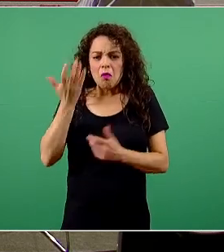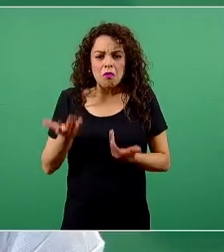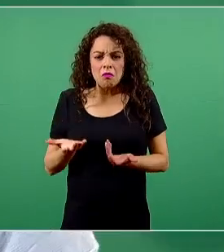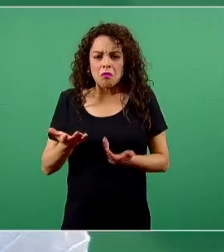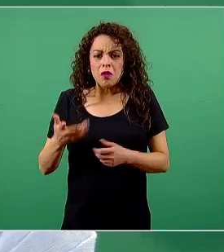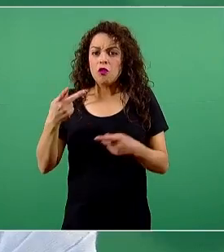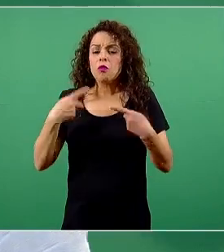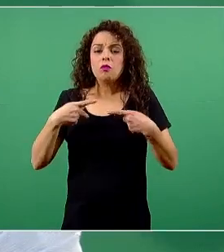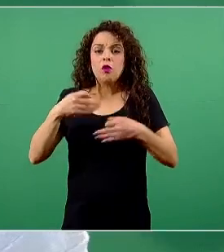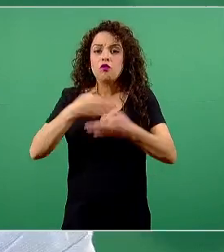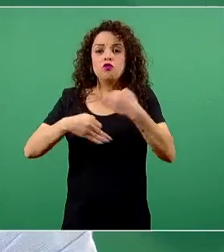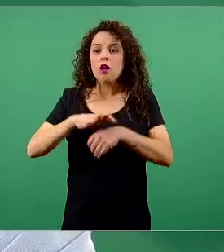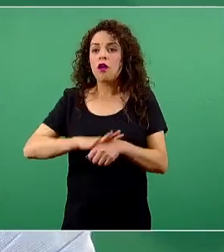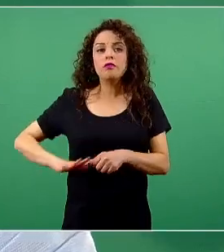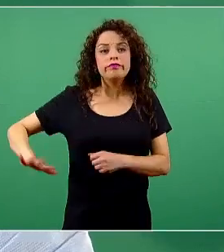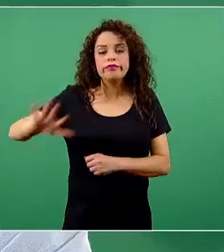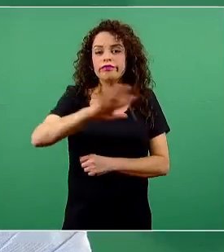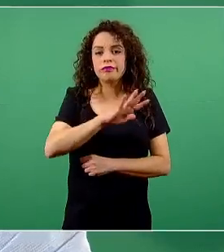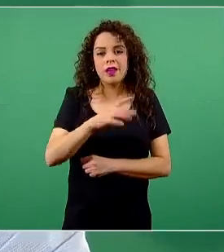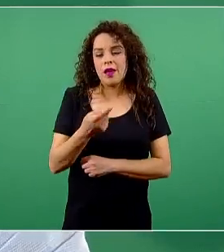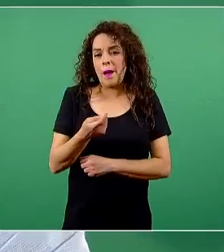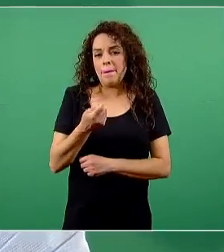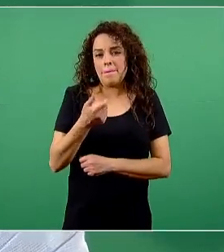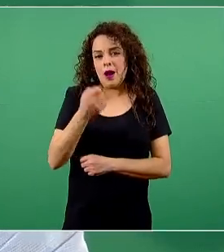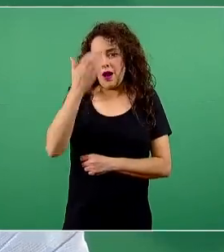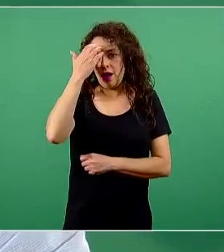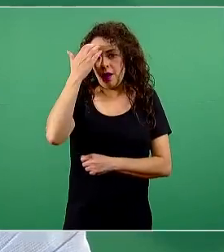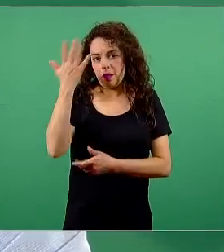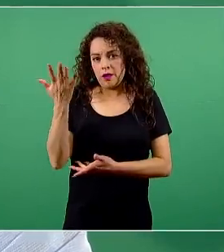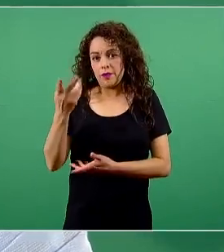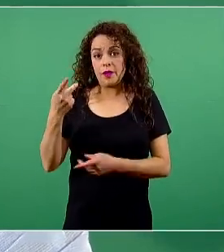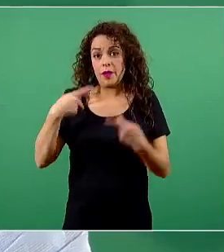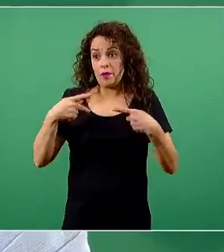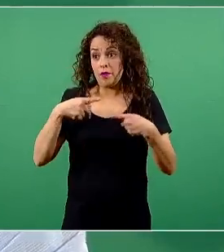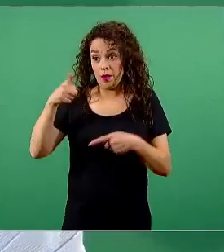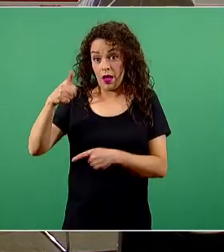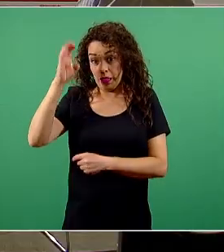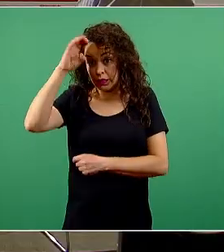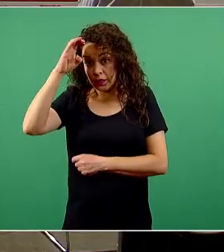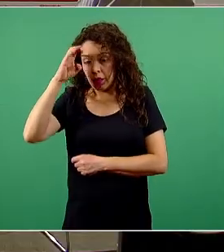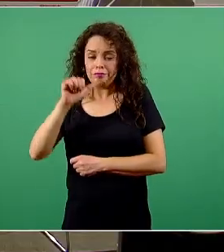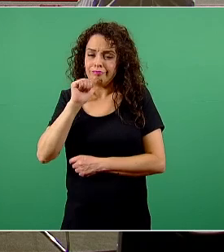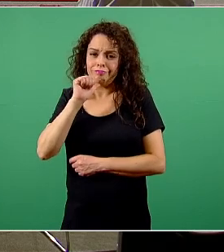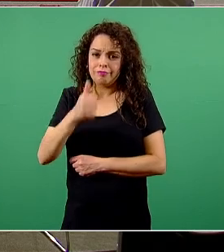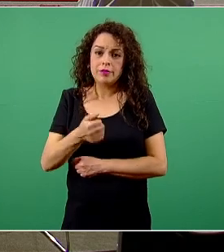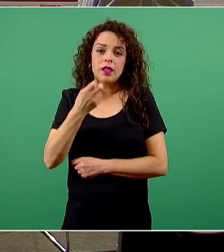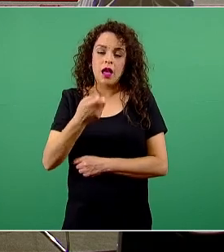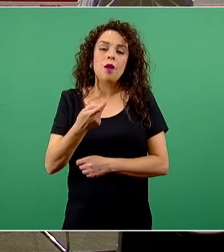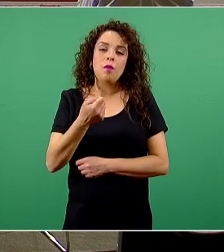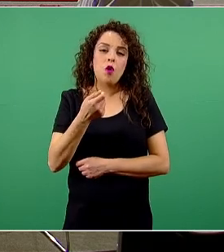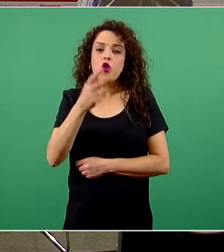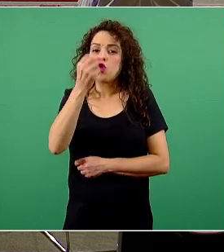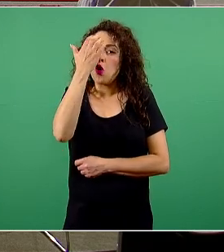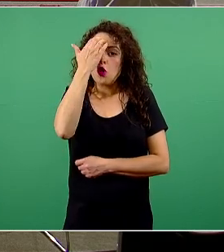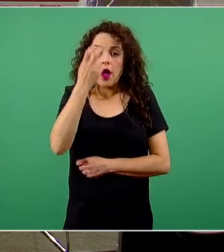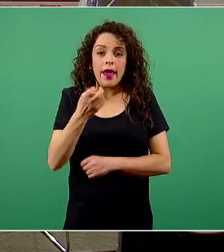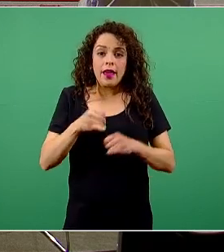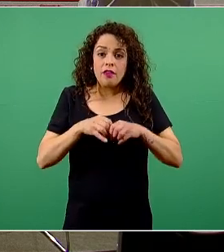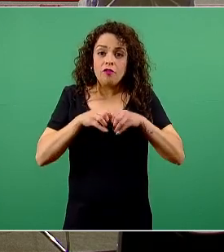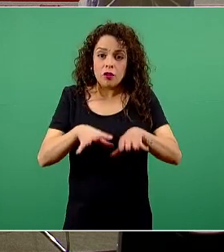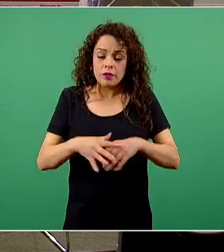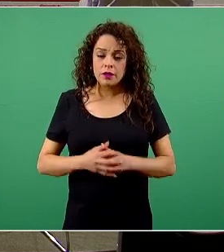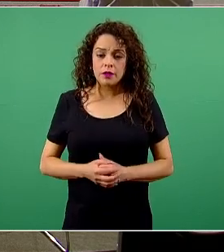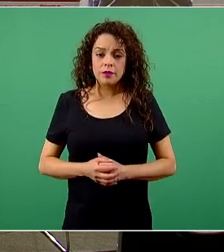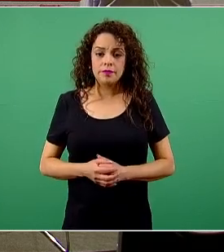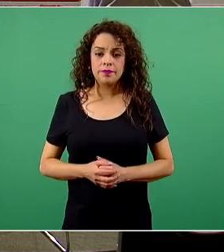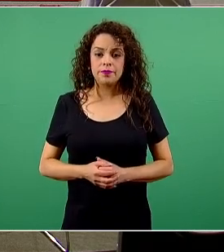el público en general, entre personas no especializadas en el campo. Y es justo contrario a lo que suele ocurrir con algunas